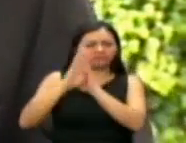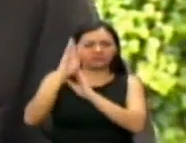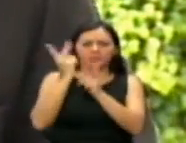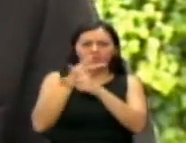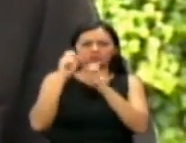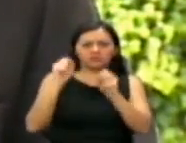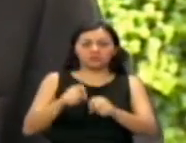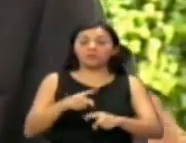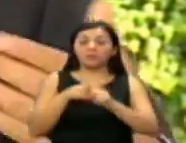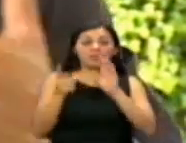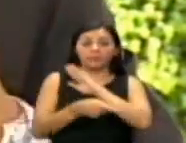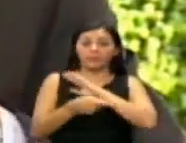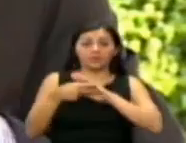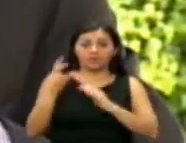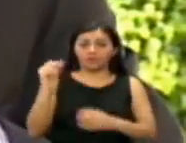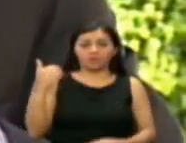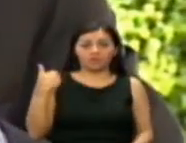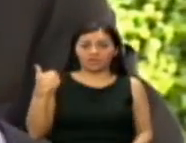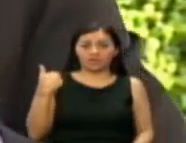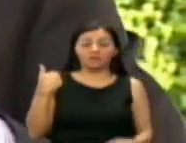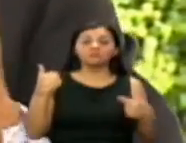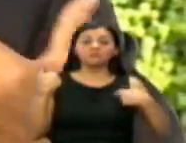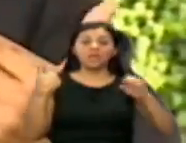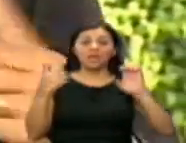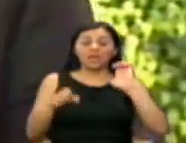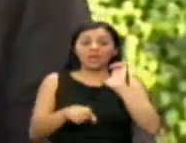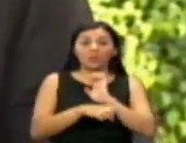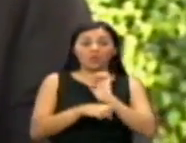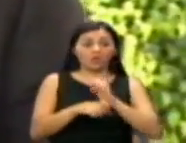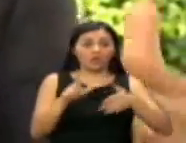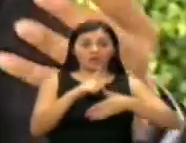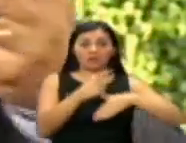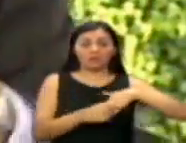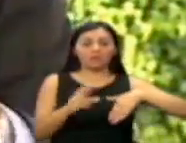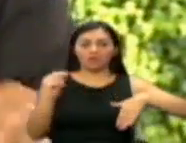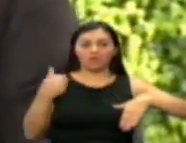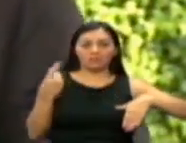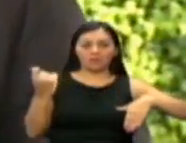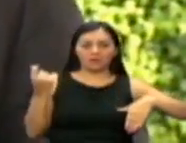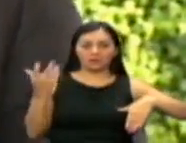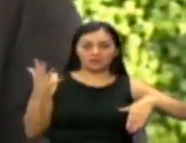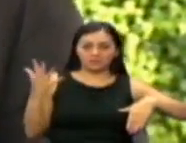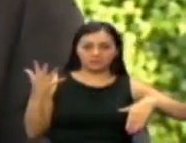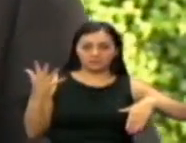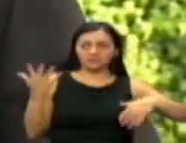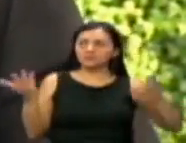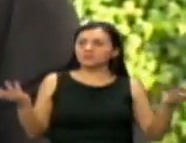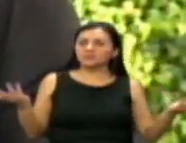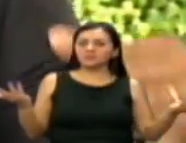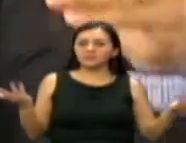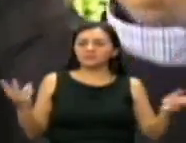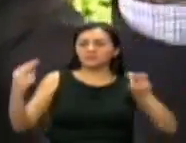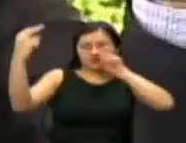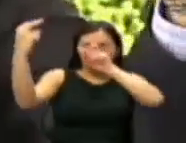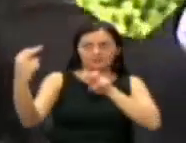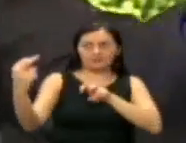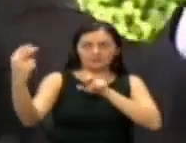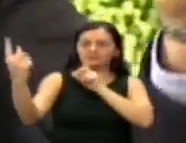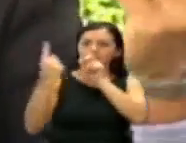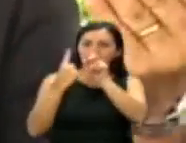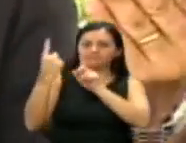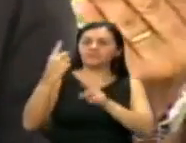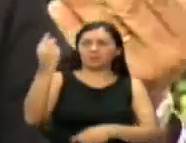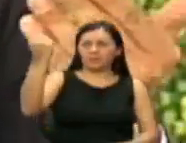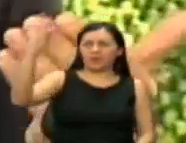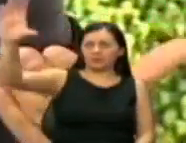de hidrocarburos. ¿Cuál es el talón de Aquiles de Ecuador y de los países en vías de desarrollo? La necesidad de financiamiento. Entonces, ¿qué decimos? Vea,